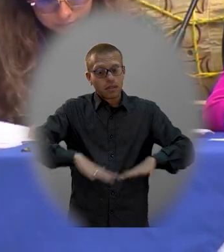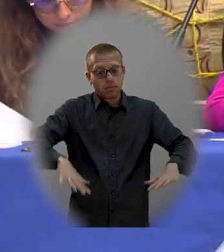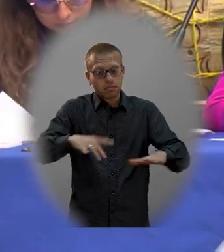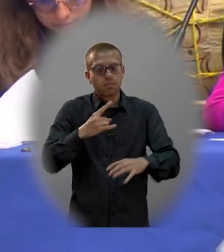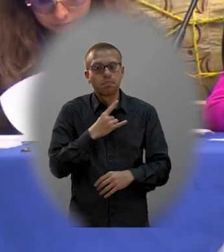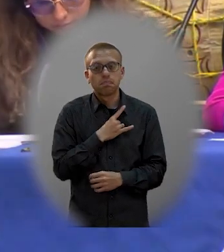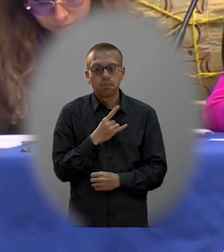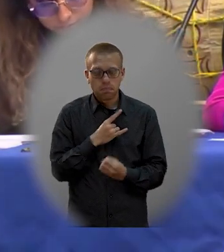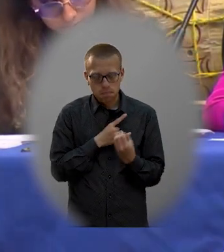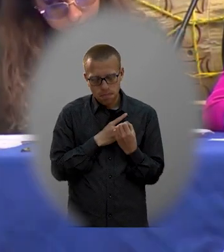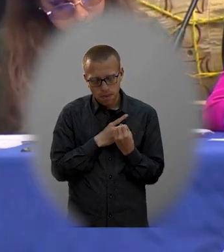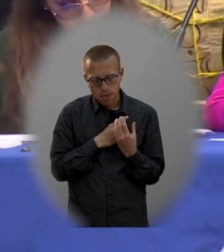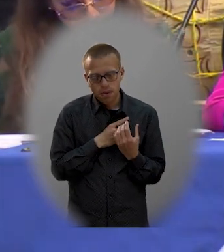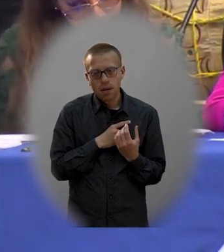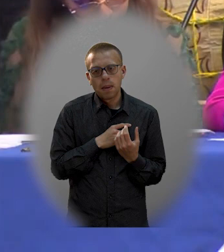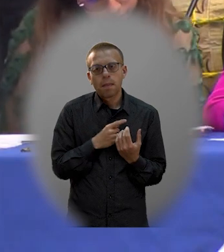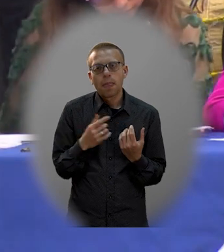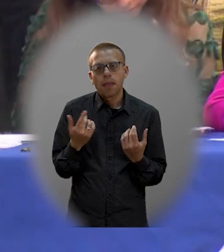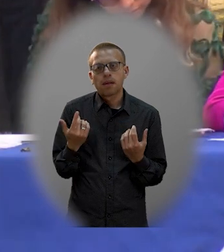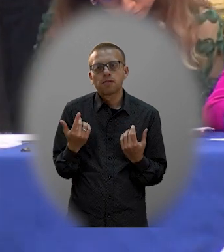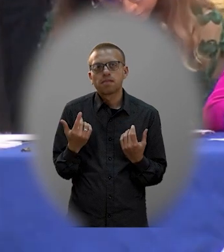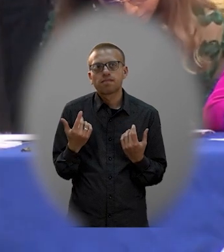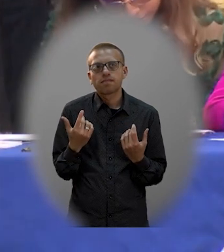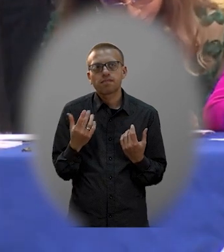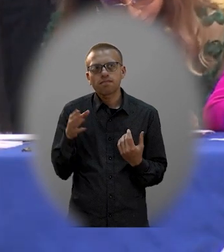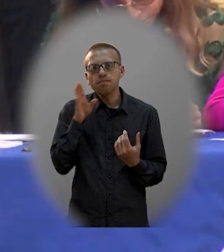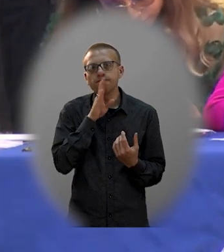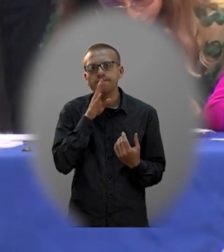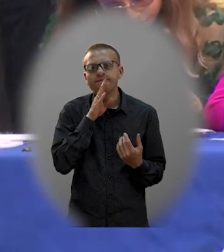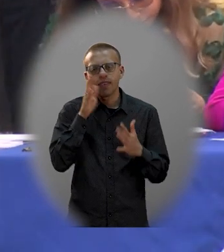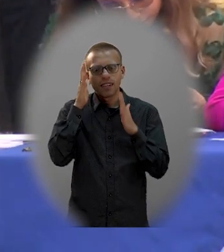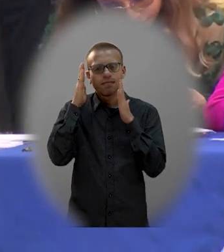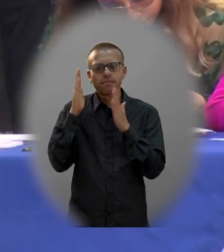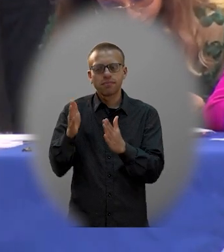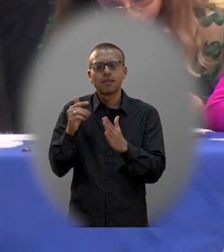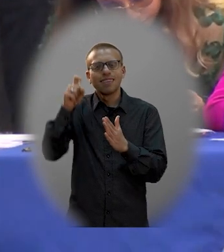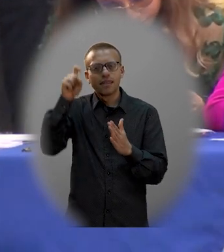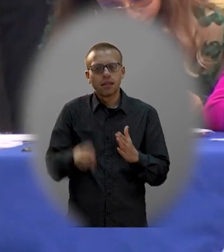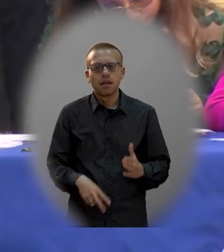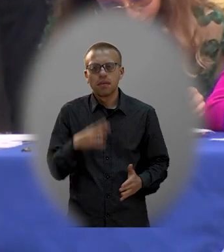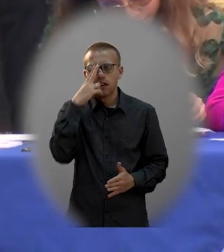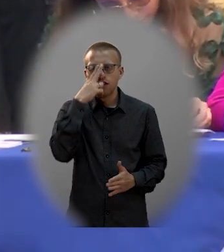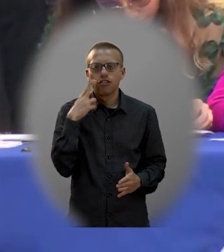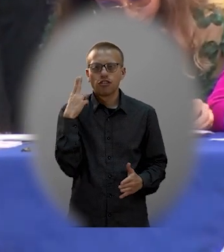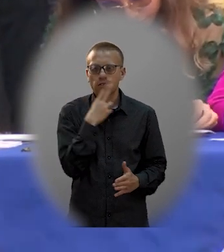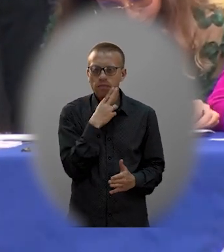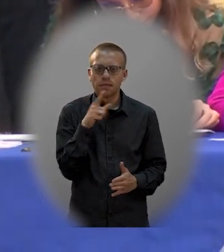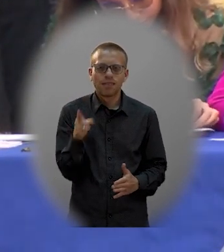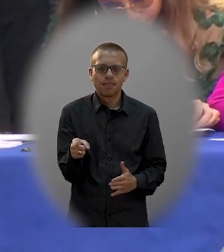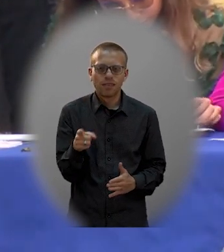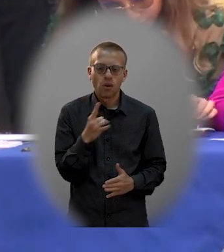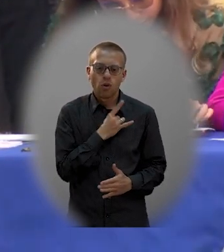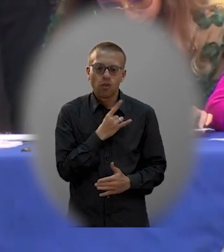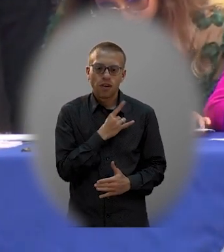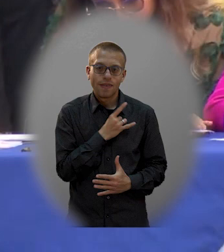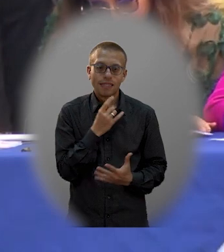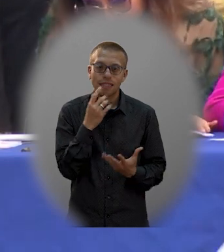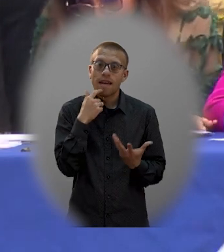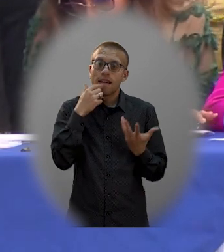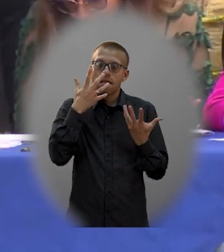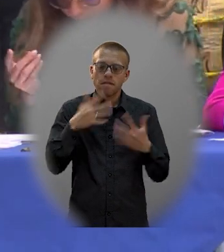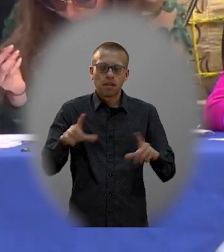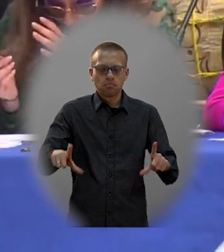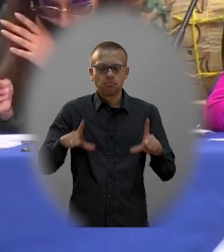no solamente de quien quiera caer o quien no quiera caer, sino que haya un compromiso de que quienes van a salir de esta universidad no van a ir a abusar a